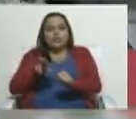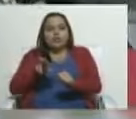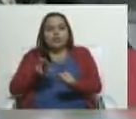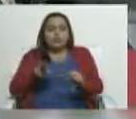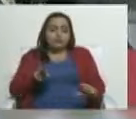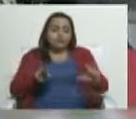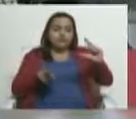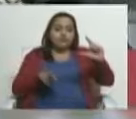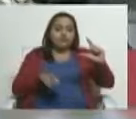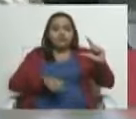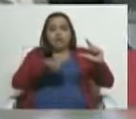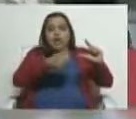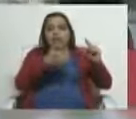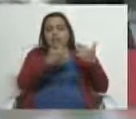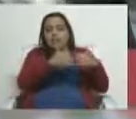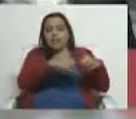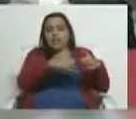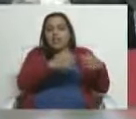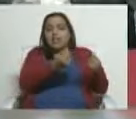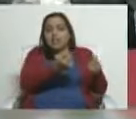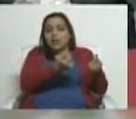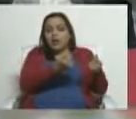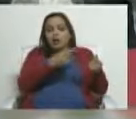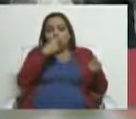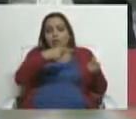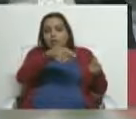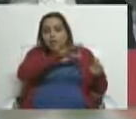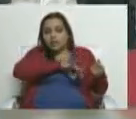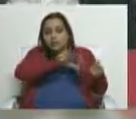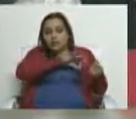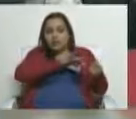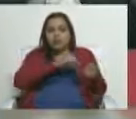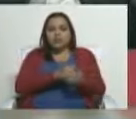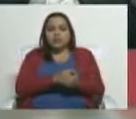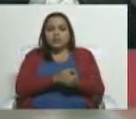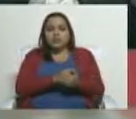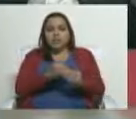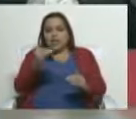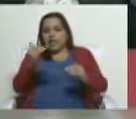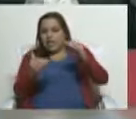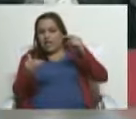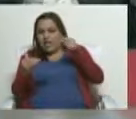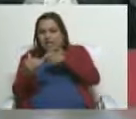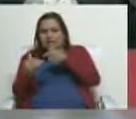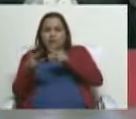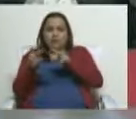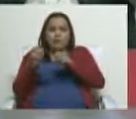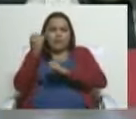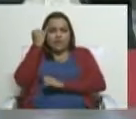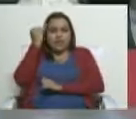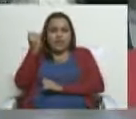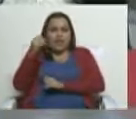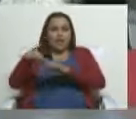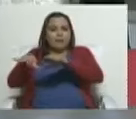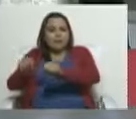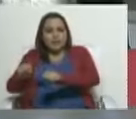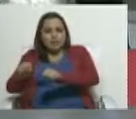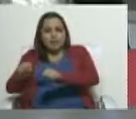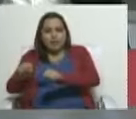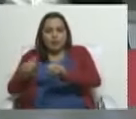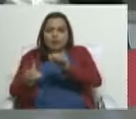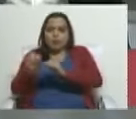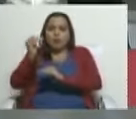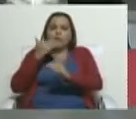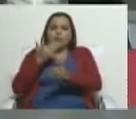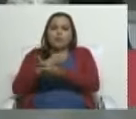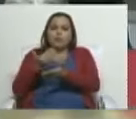en desarrollo de un estado de bienestar con políticas sociales. Contra ese New Deal del capitalismo surge el